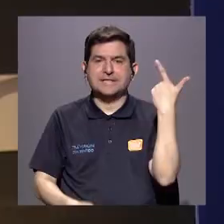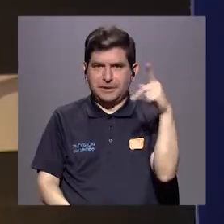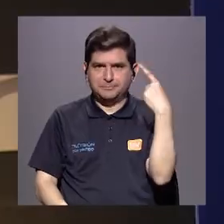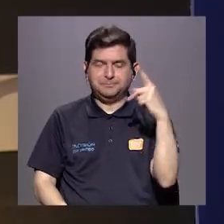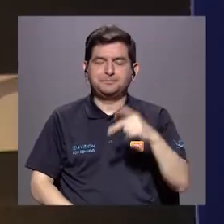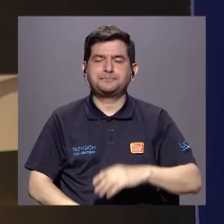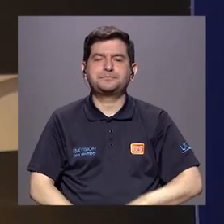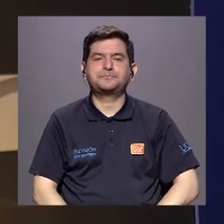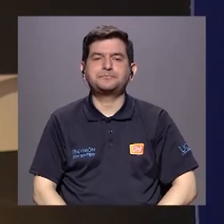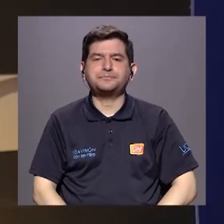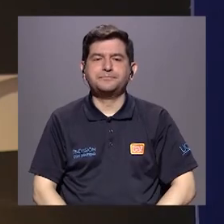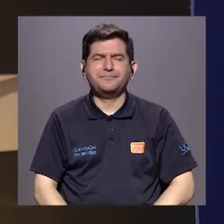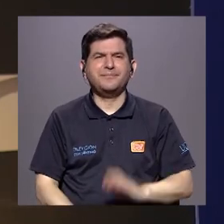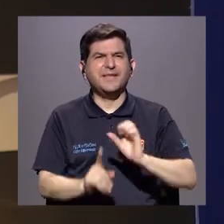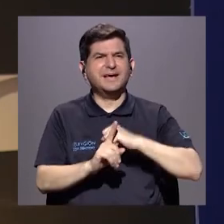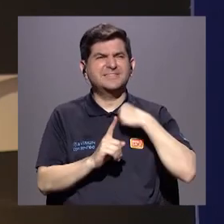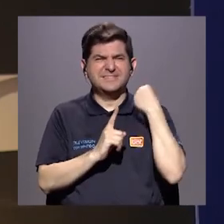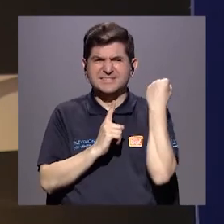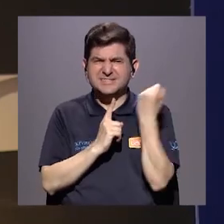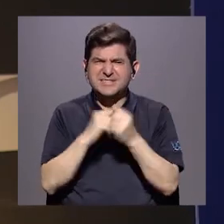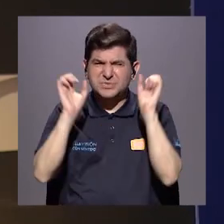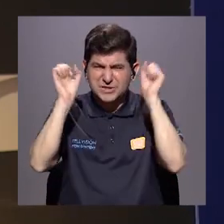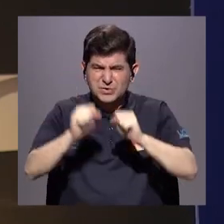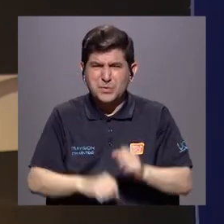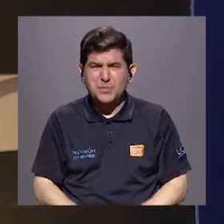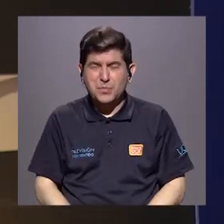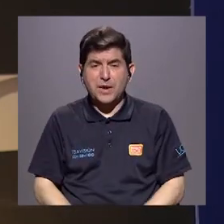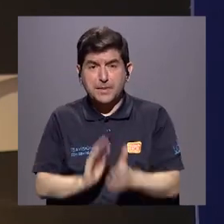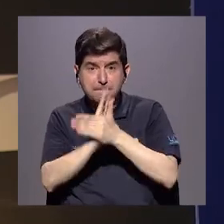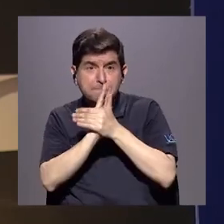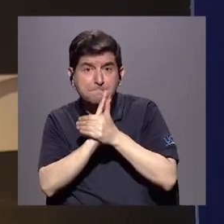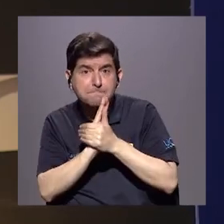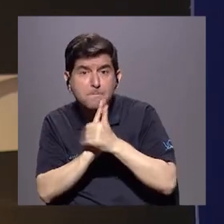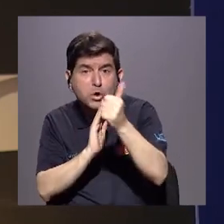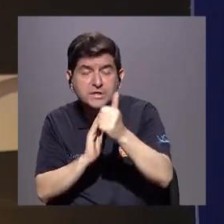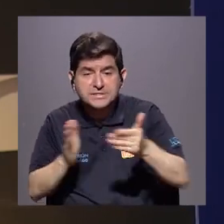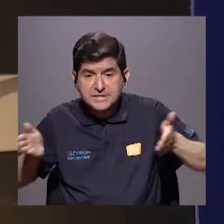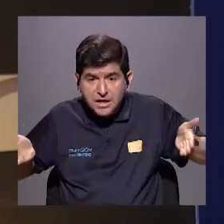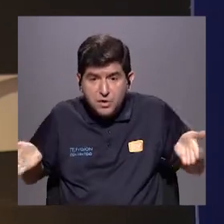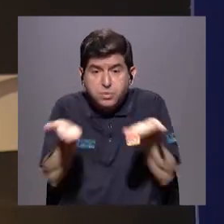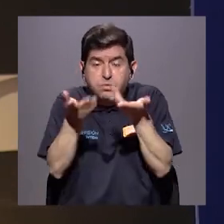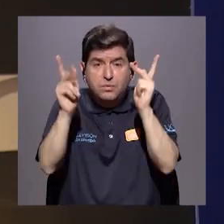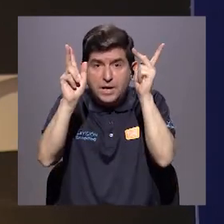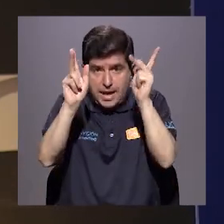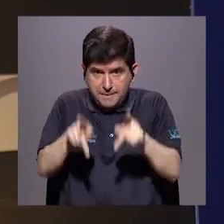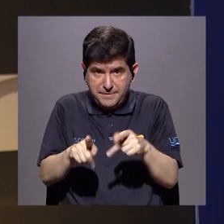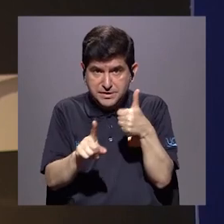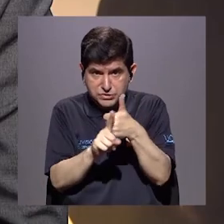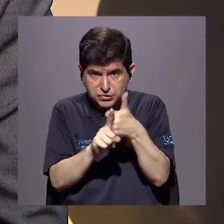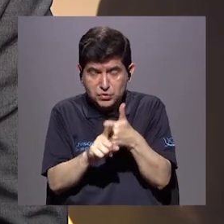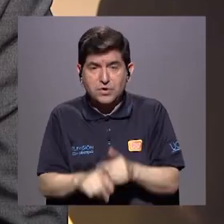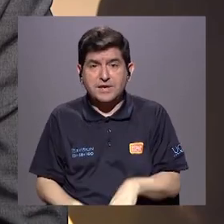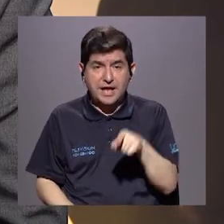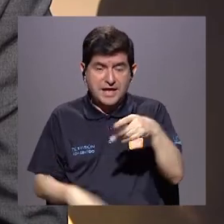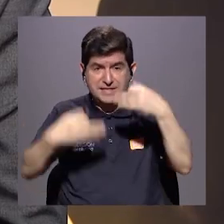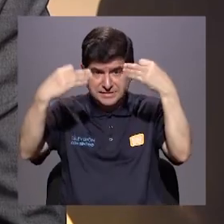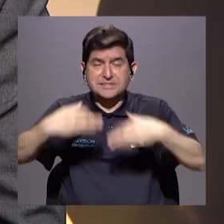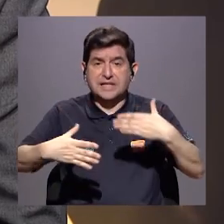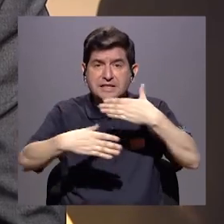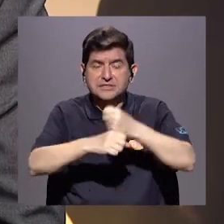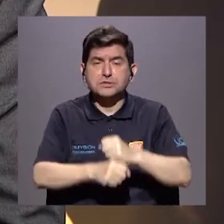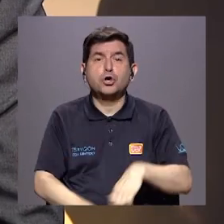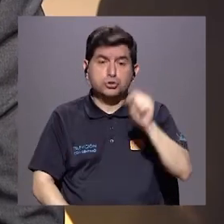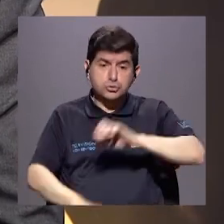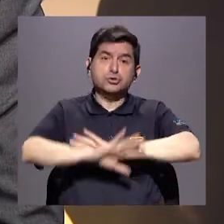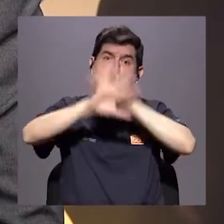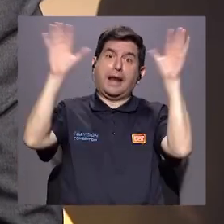hay algunas situaciones que pueden potencialmente empujar a una persona a tomar este tipo de decisiones